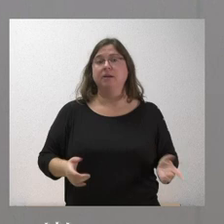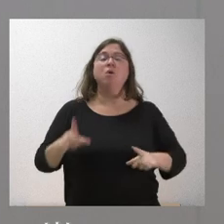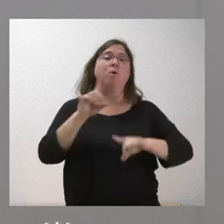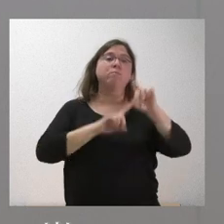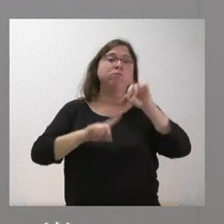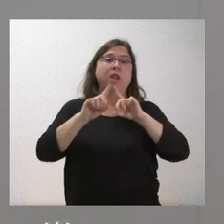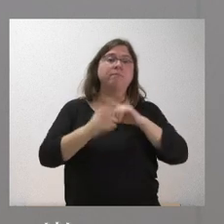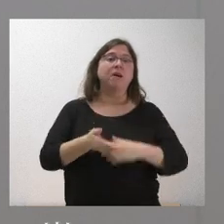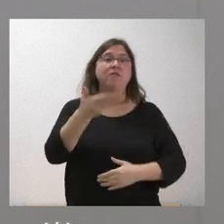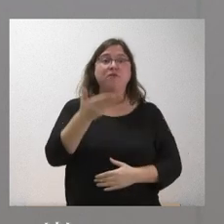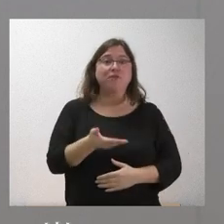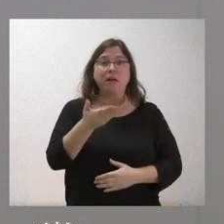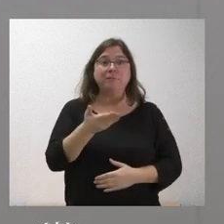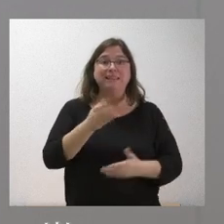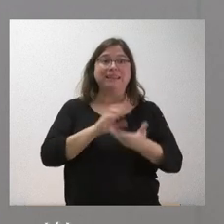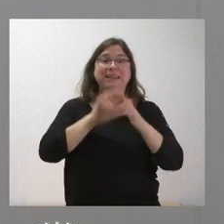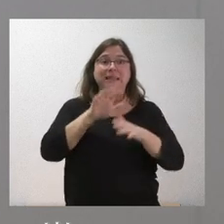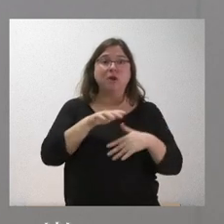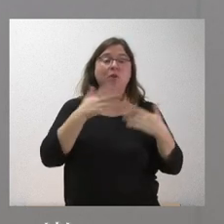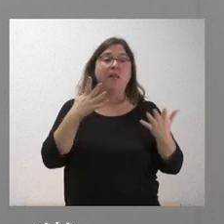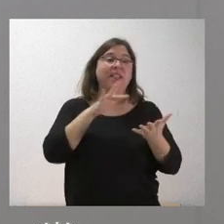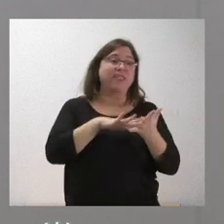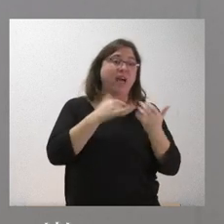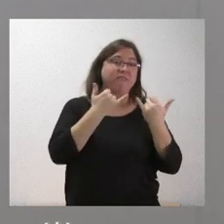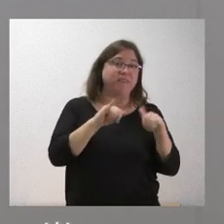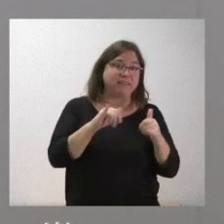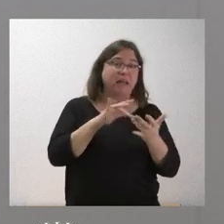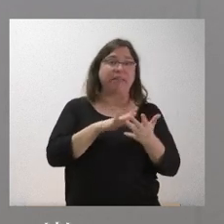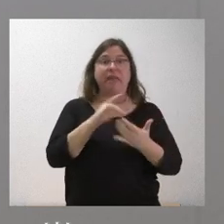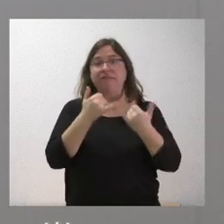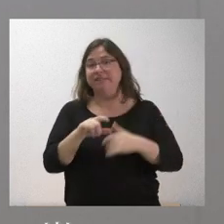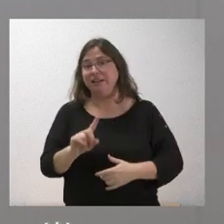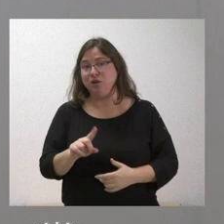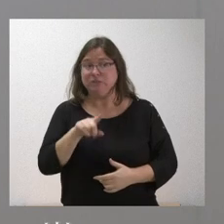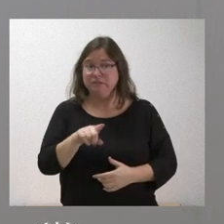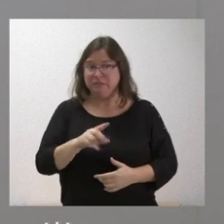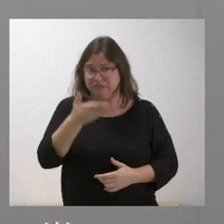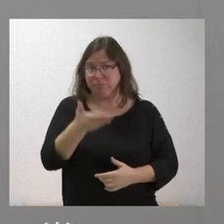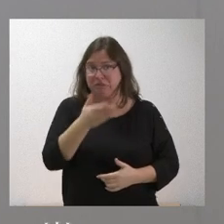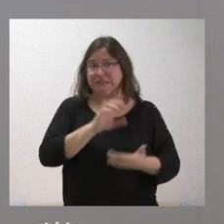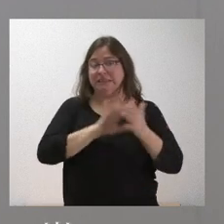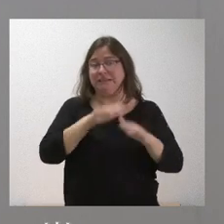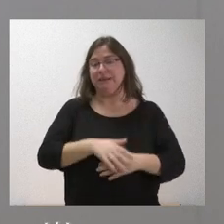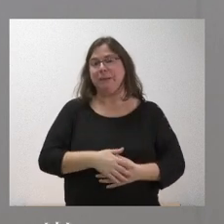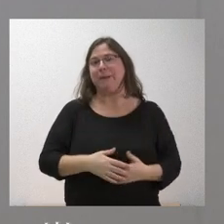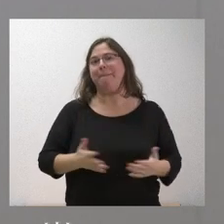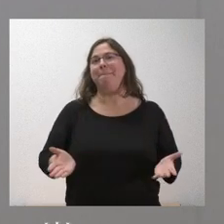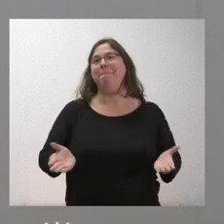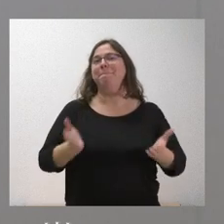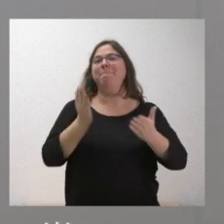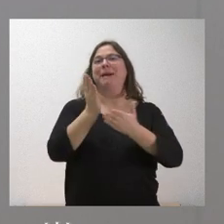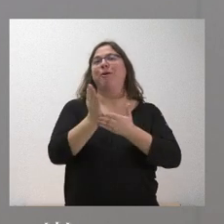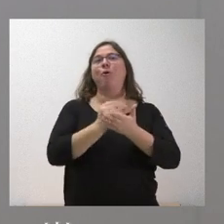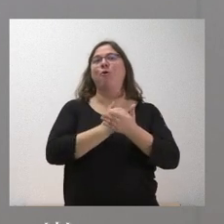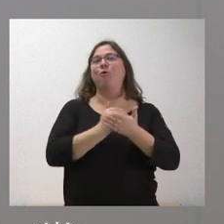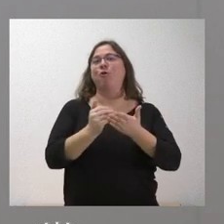Castilla y león es Qué día es fiesta y qué día no es fiesta Pues realmente Esta es una comunidad Autónoma que tiene